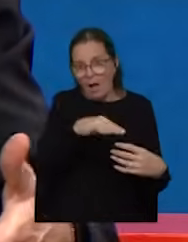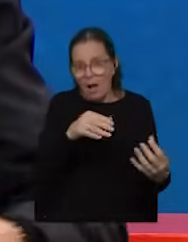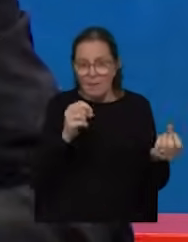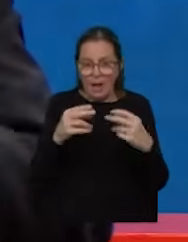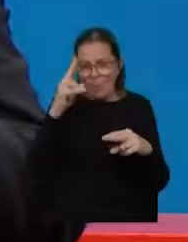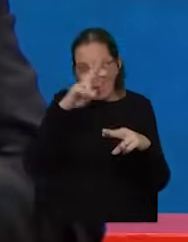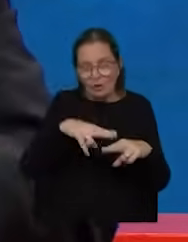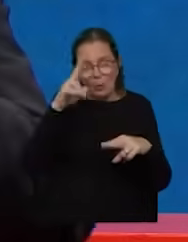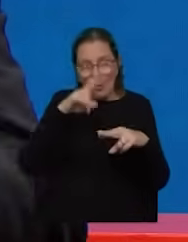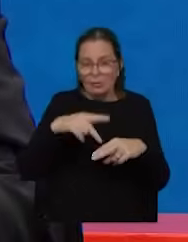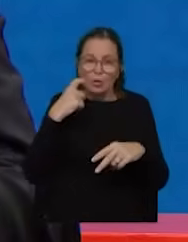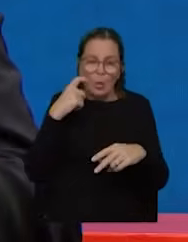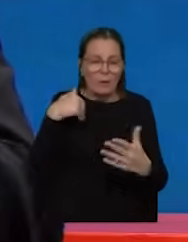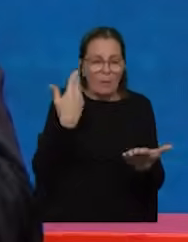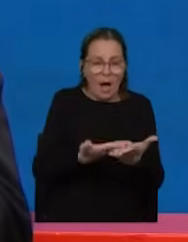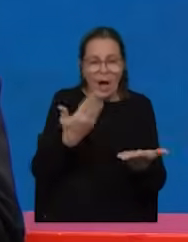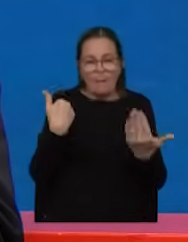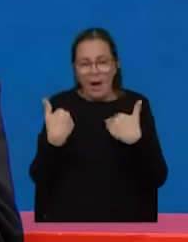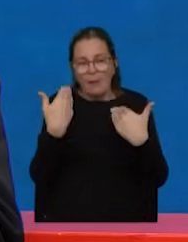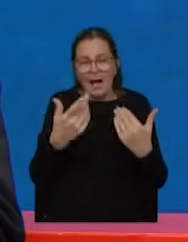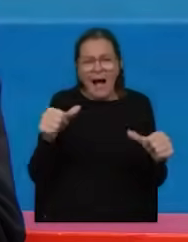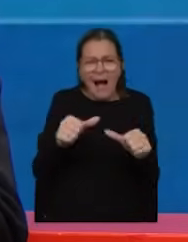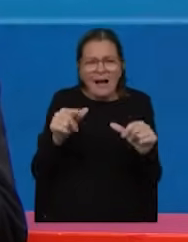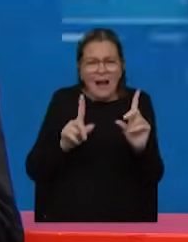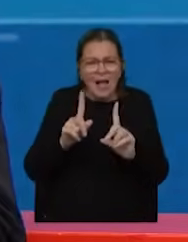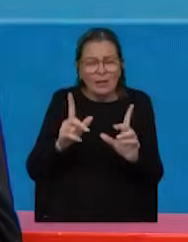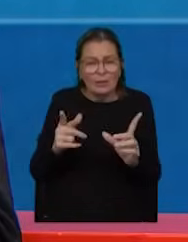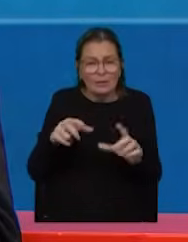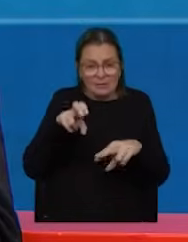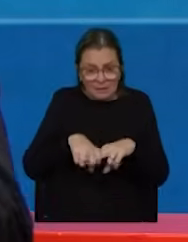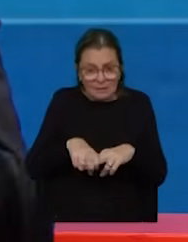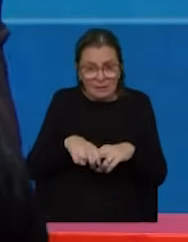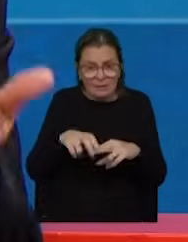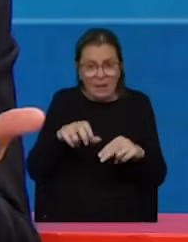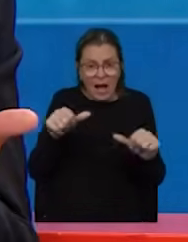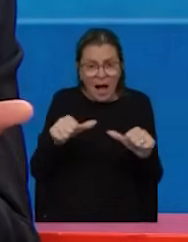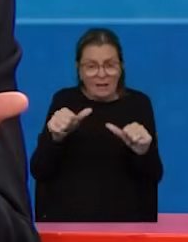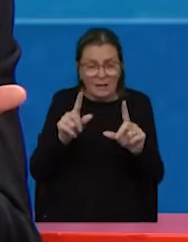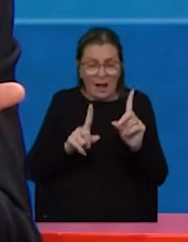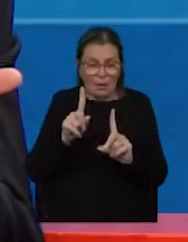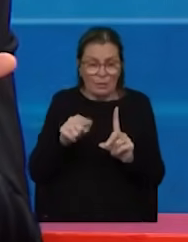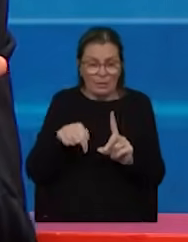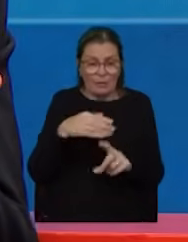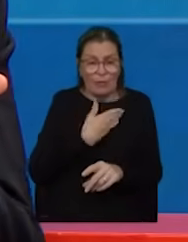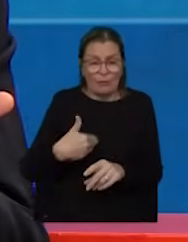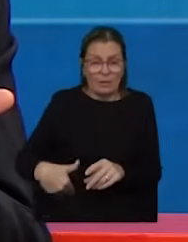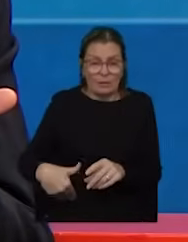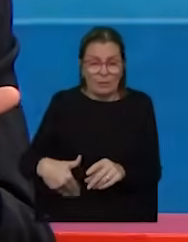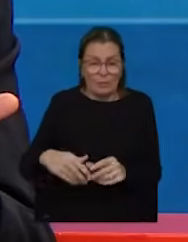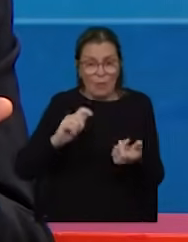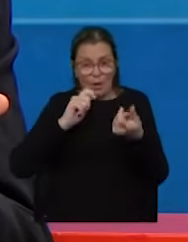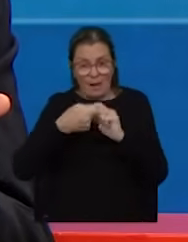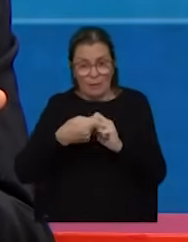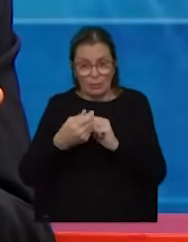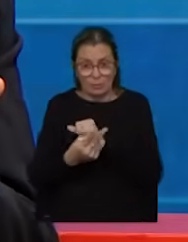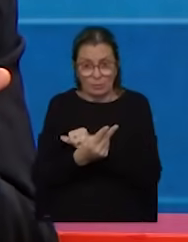cantidad de muertos con los números arriba de la mesa hagan algo siéntense hacer algo En este gobierno hubo un cambio en la